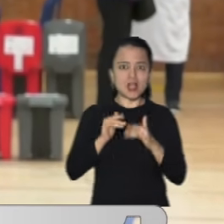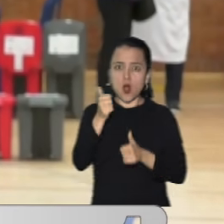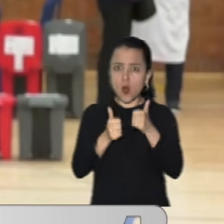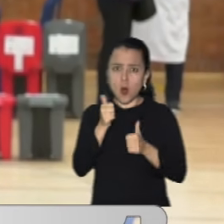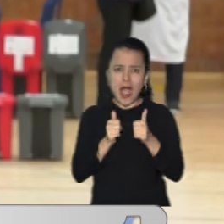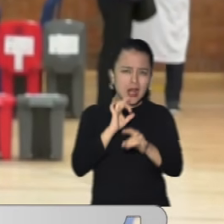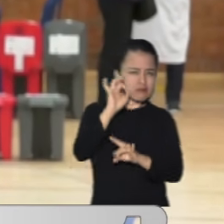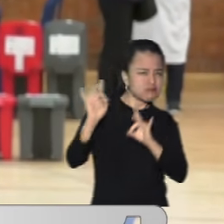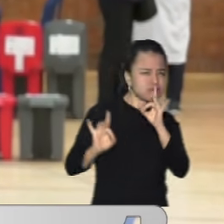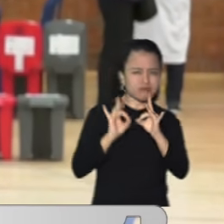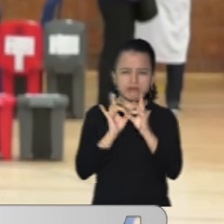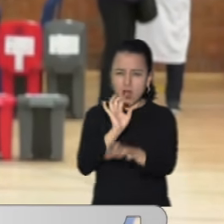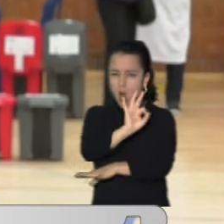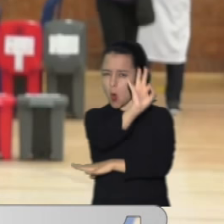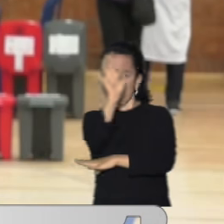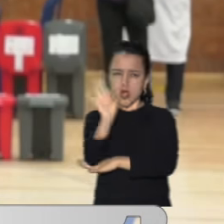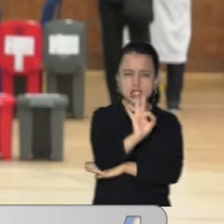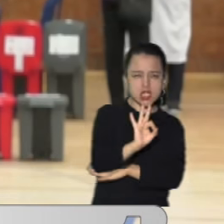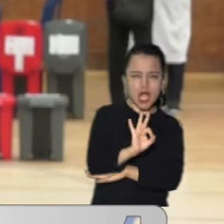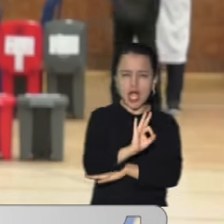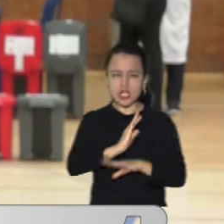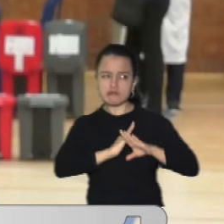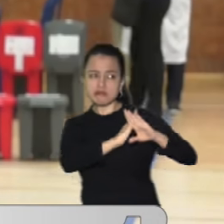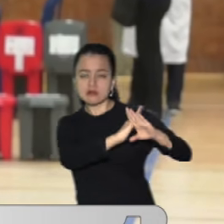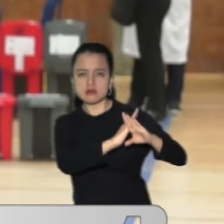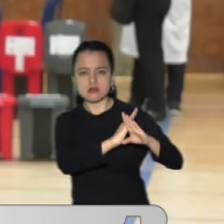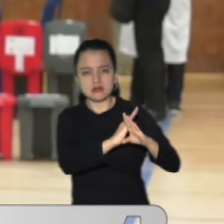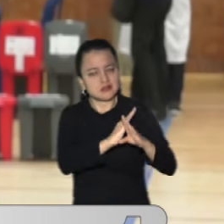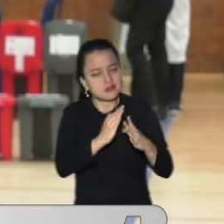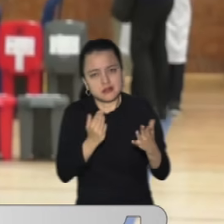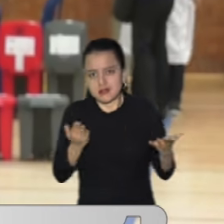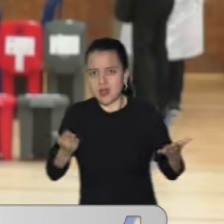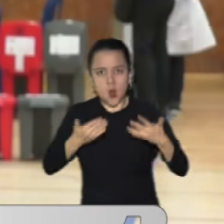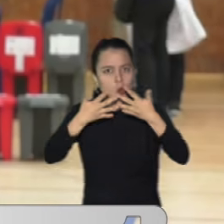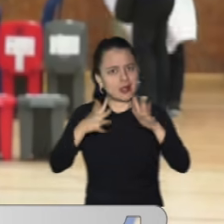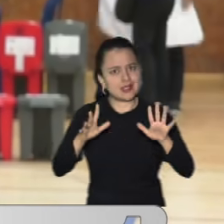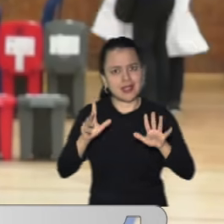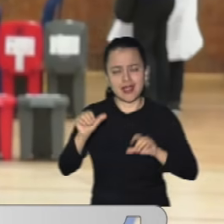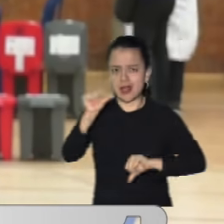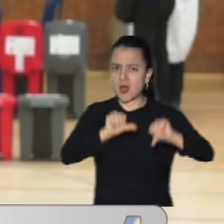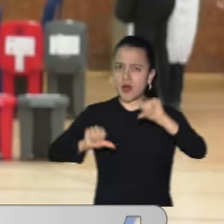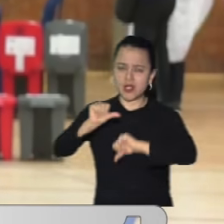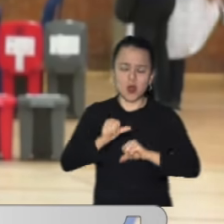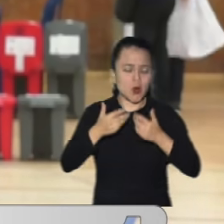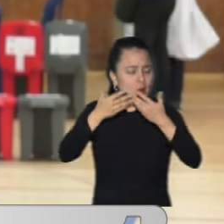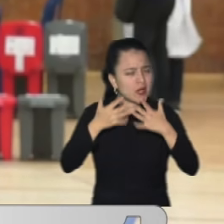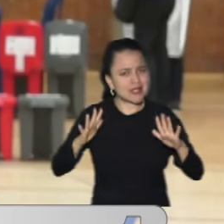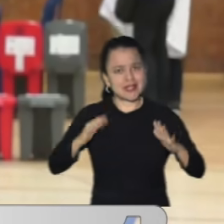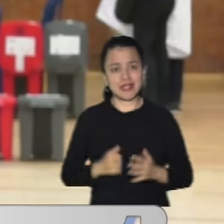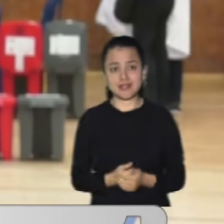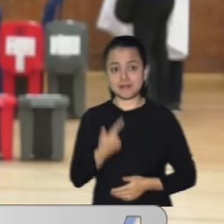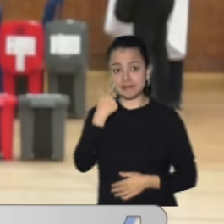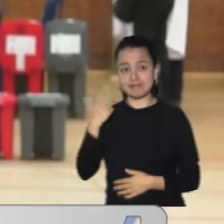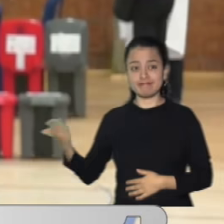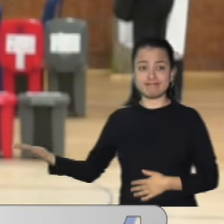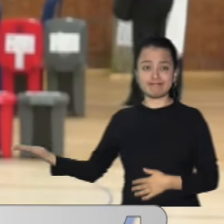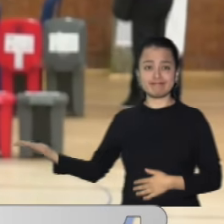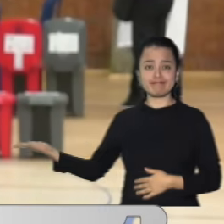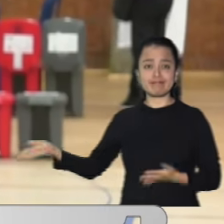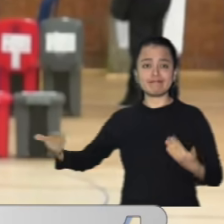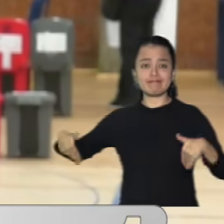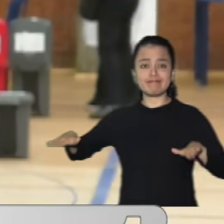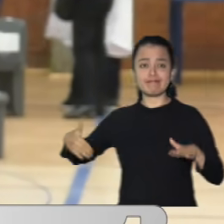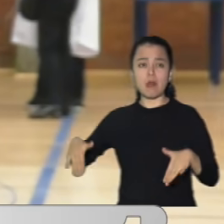disponible en estos momentos. Esta campaña o este llamado se hace debido a la poca afluencia, como lo pueden observar ustedes, que hay en los puntos